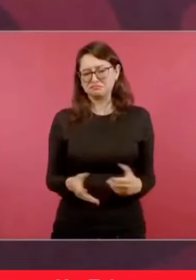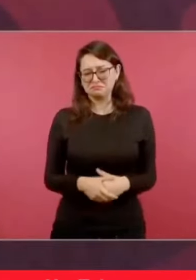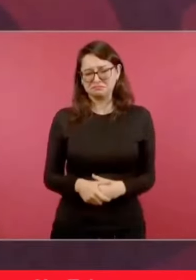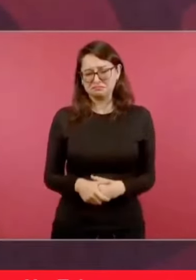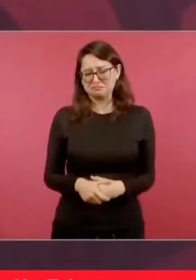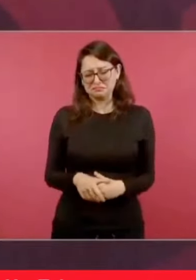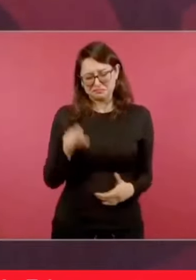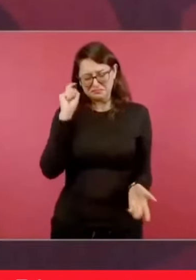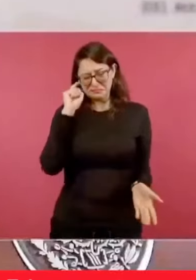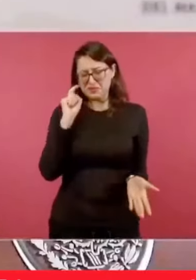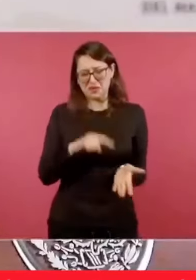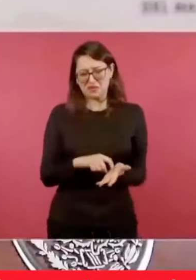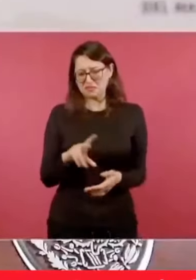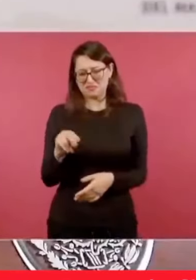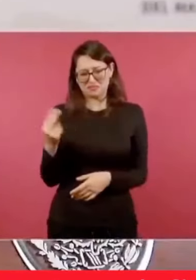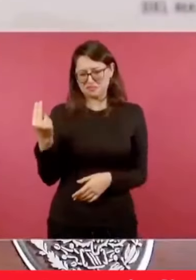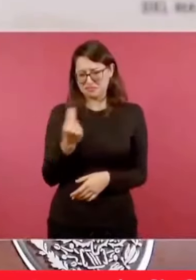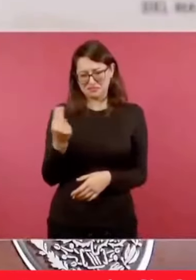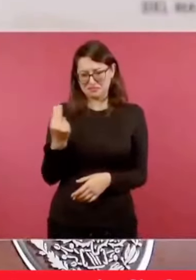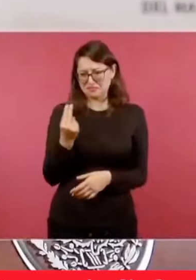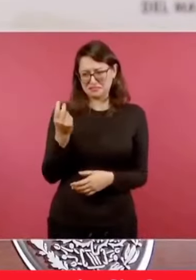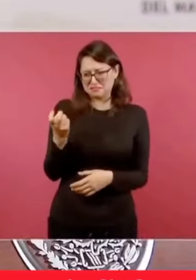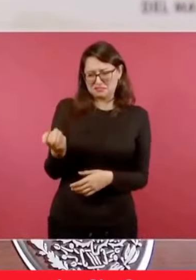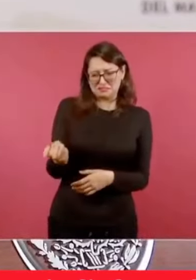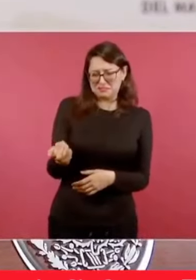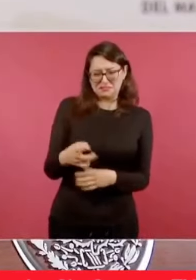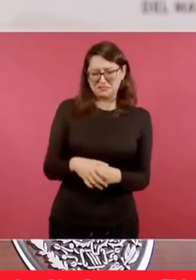no